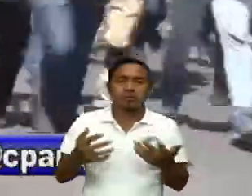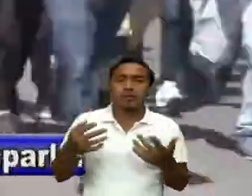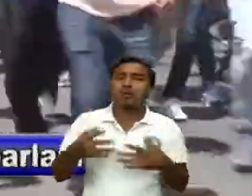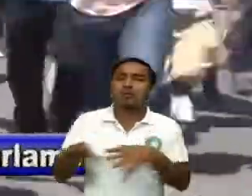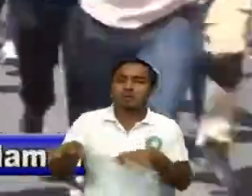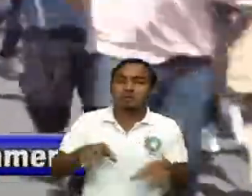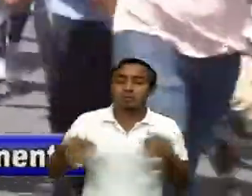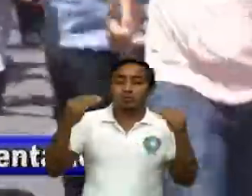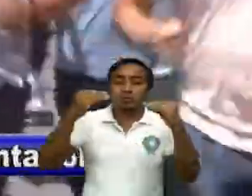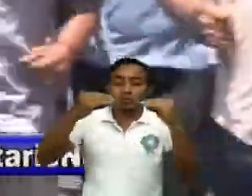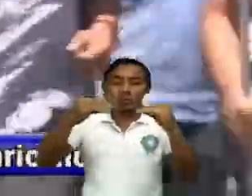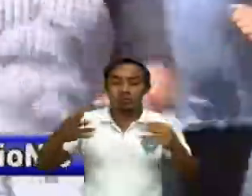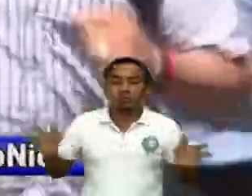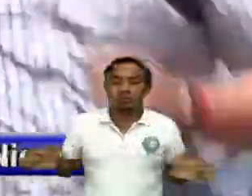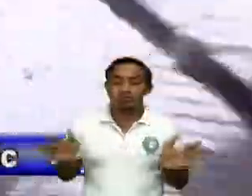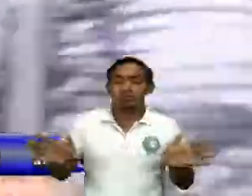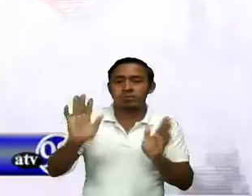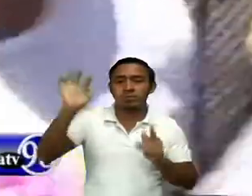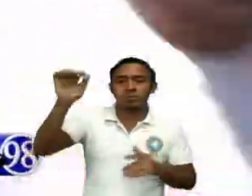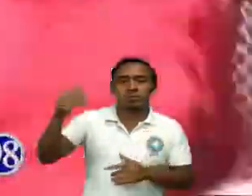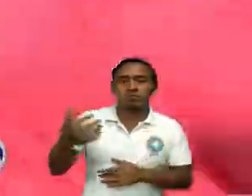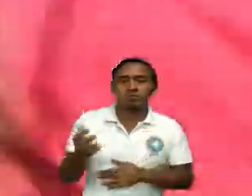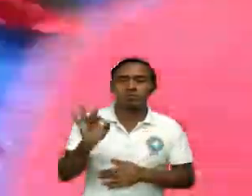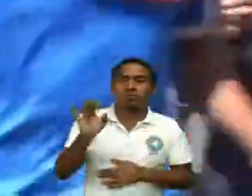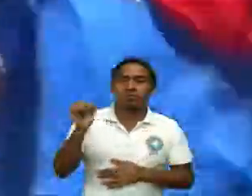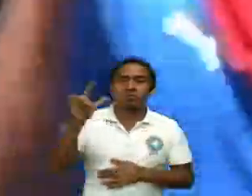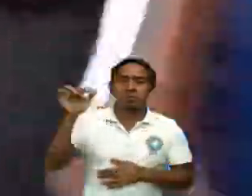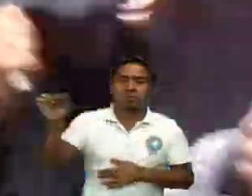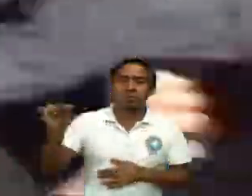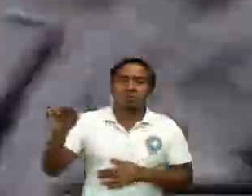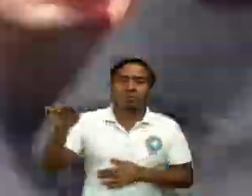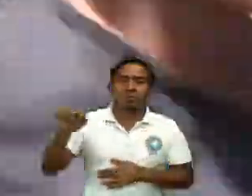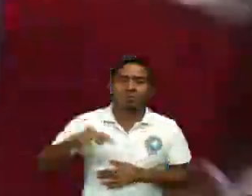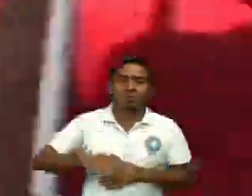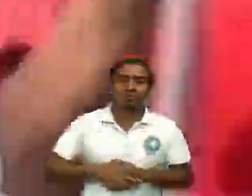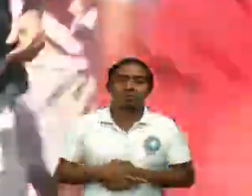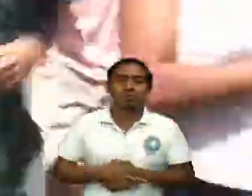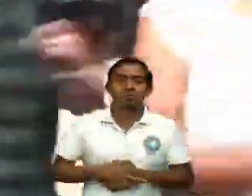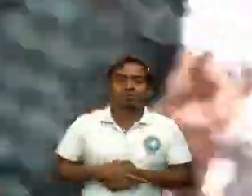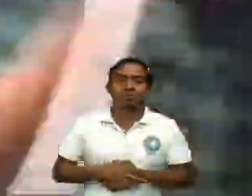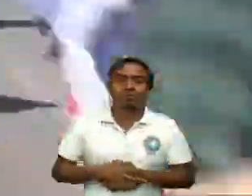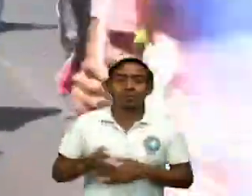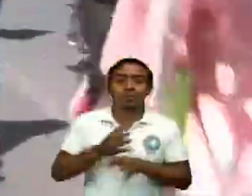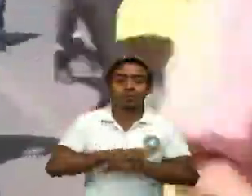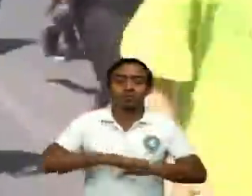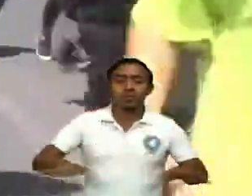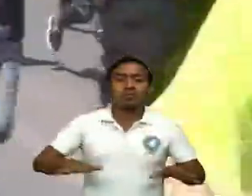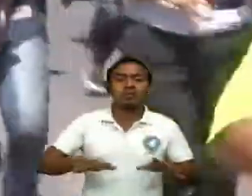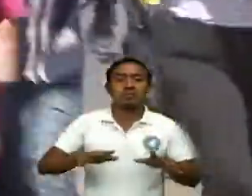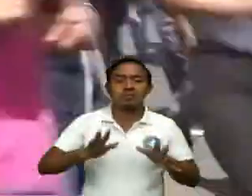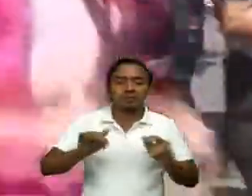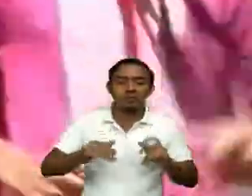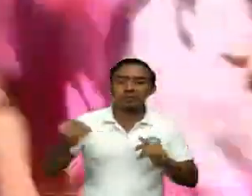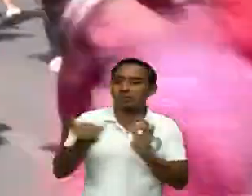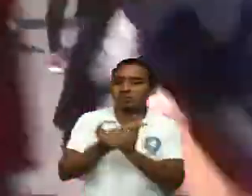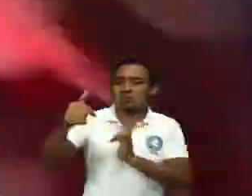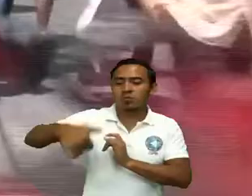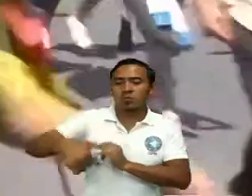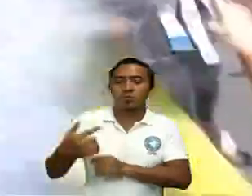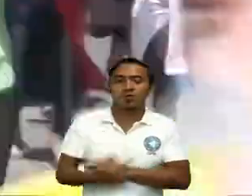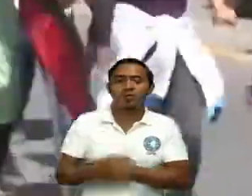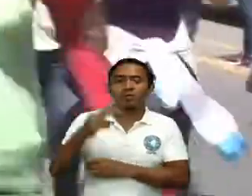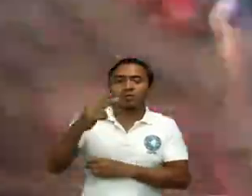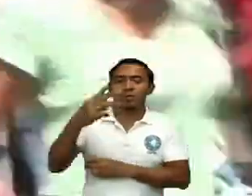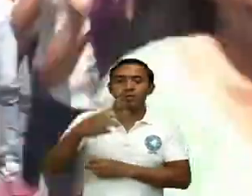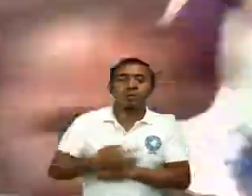epopeya educativa impulsada por el Frente Sandinista de Liberación Nacional, concluyó oficialmente un día como hoy,